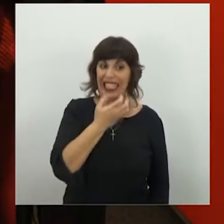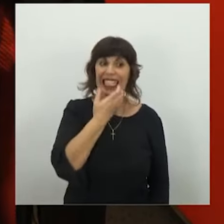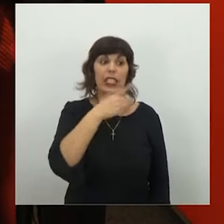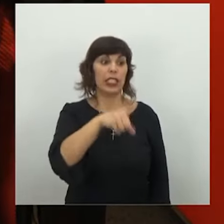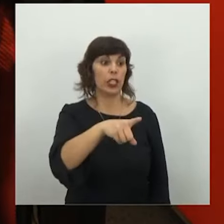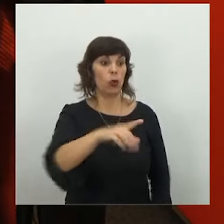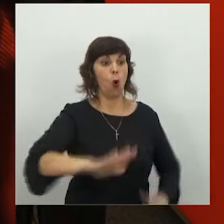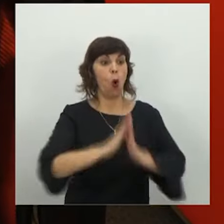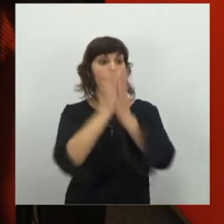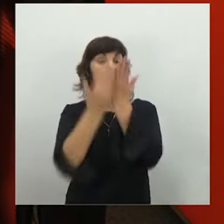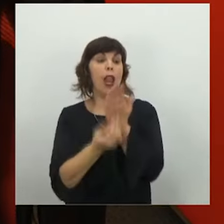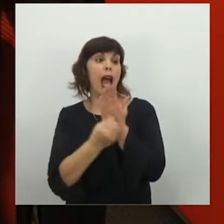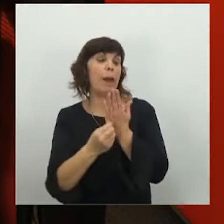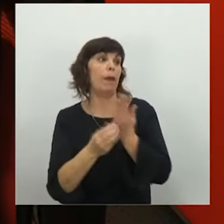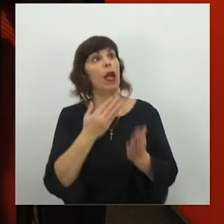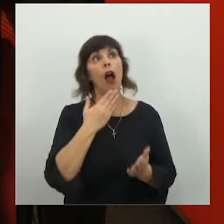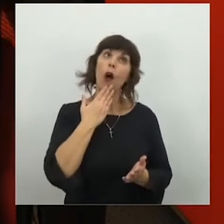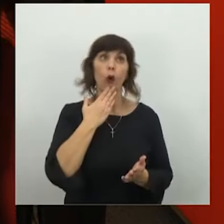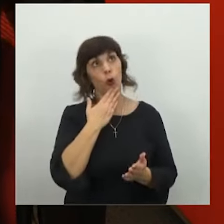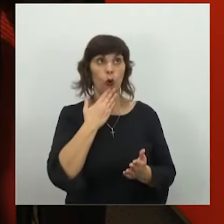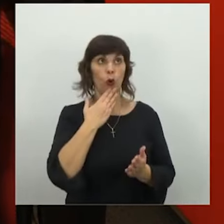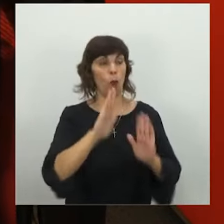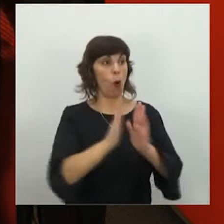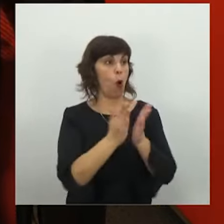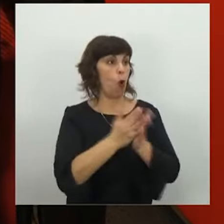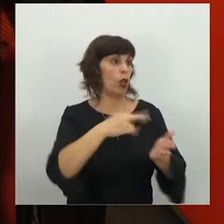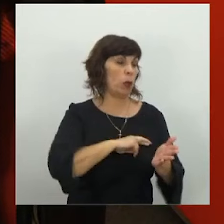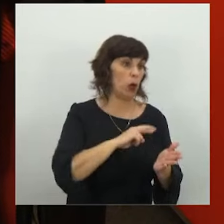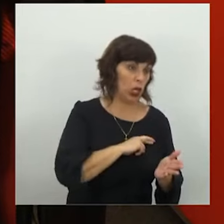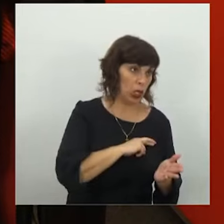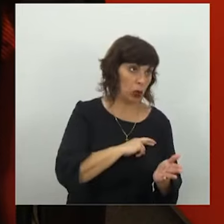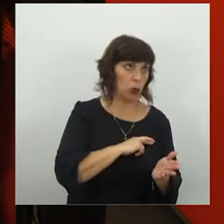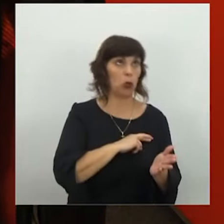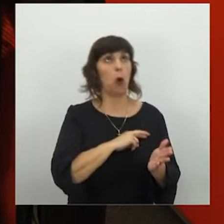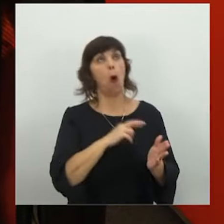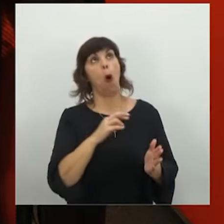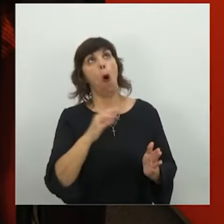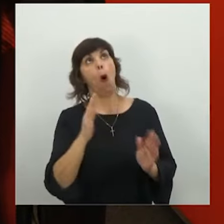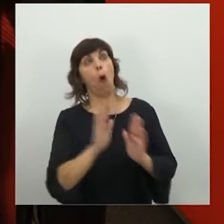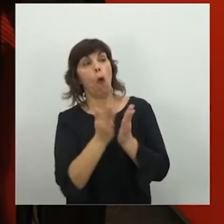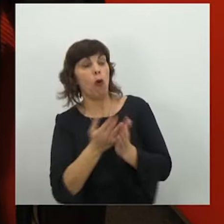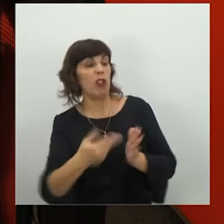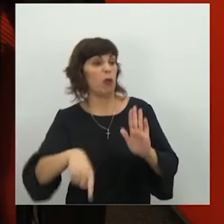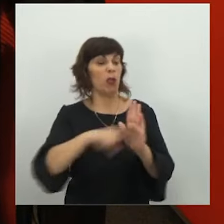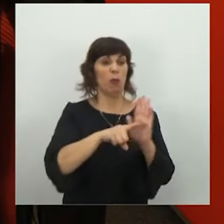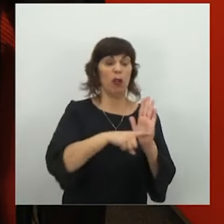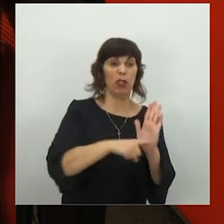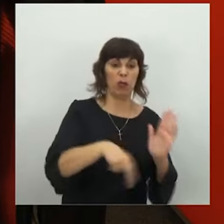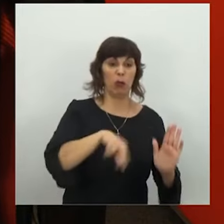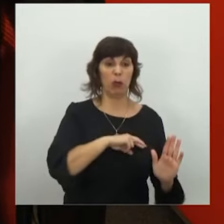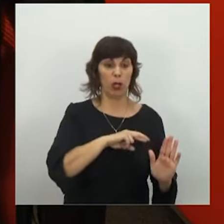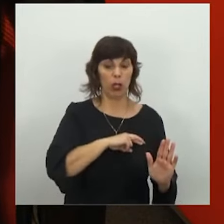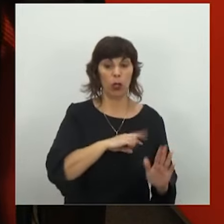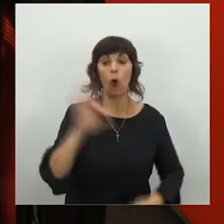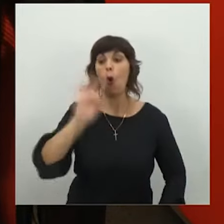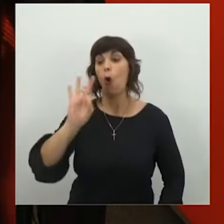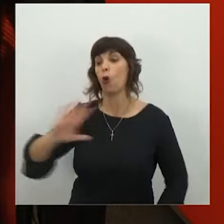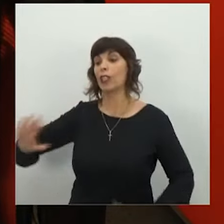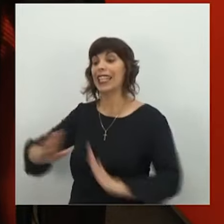religioso, si la lees como un libro lleno de reglas, de mandamientos, o si lees la